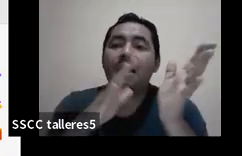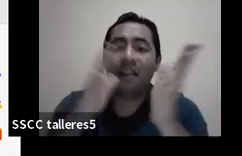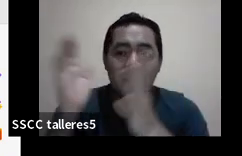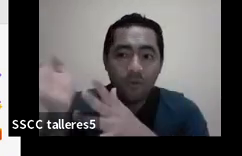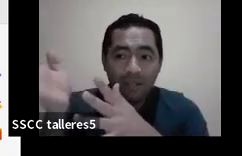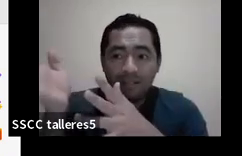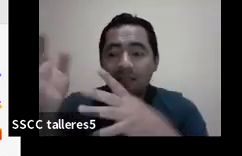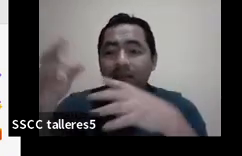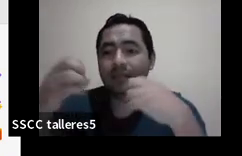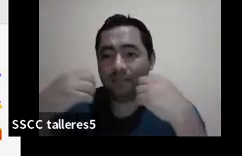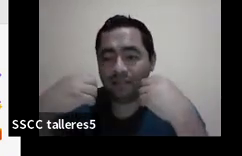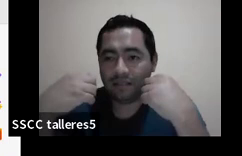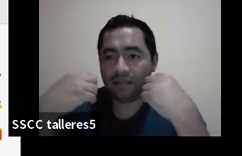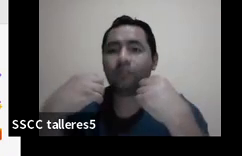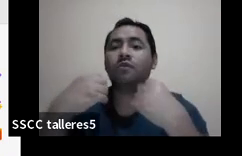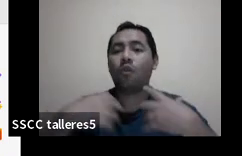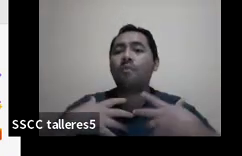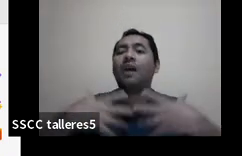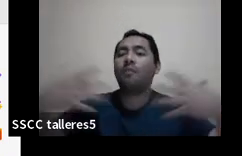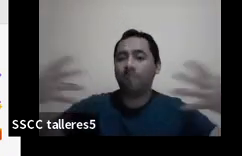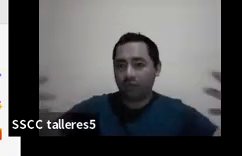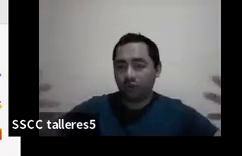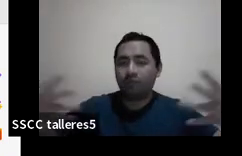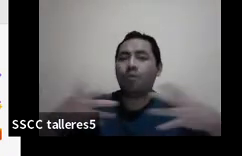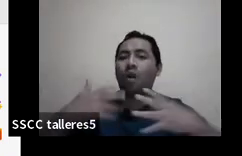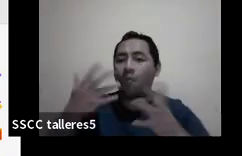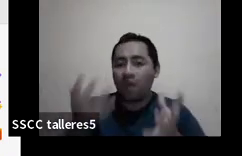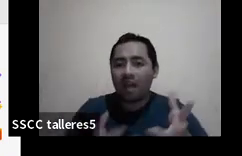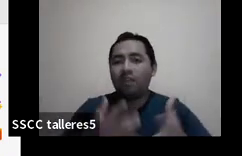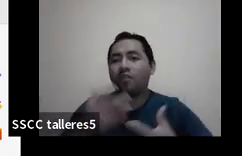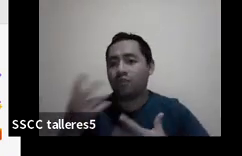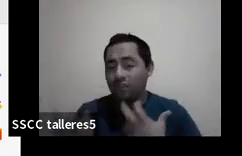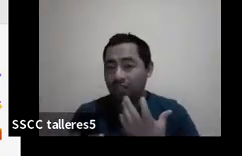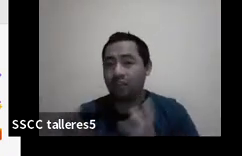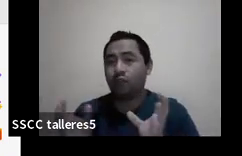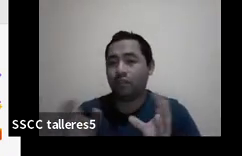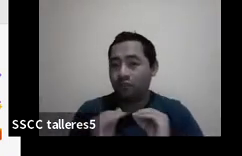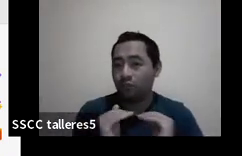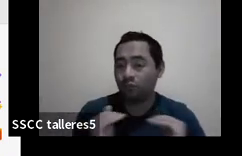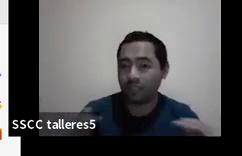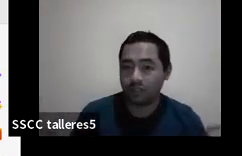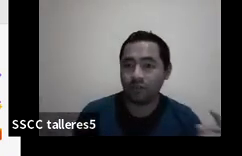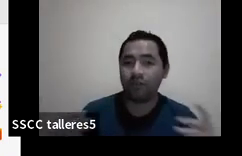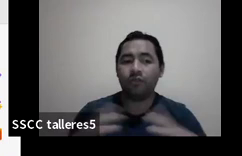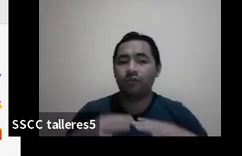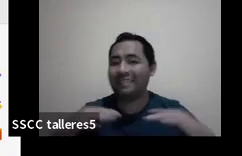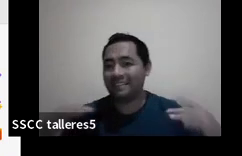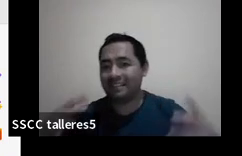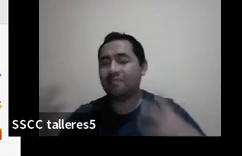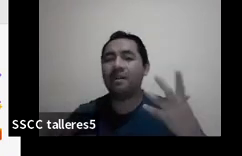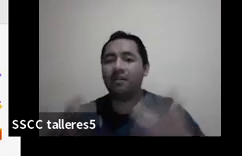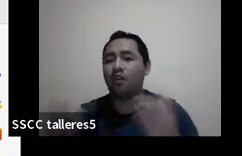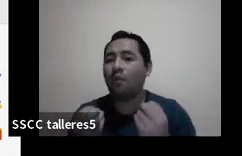¿ya? Lengua de señas es más completo, vocabulario, signos, estructuración,